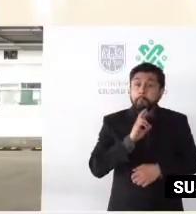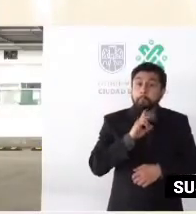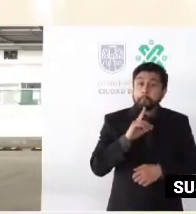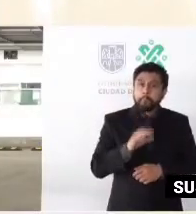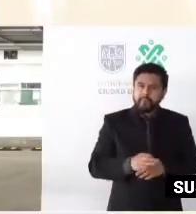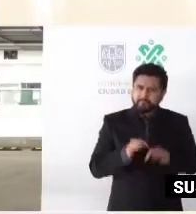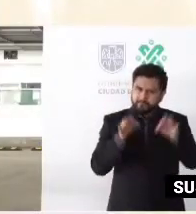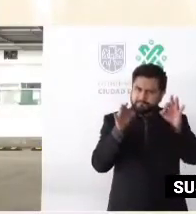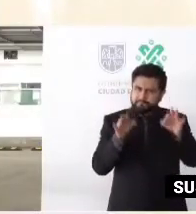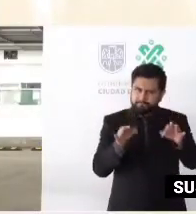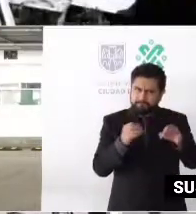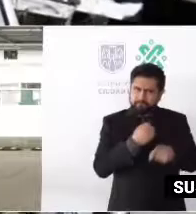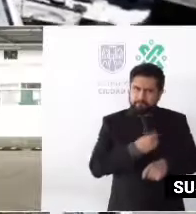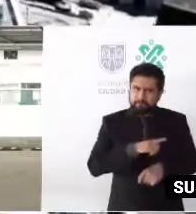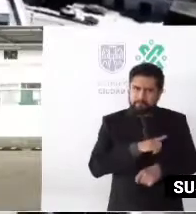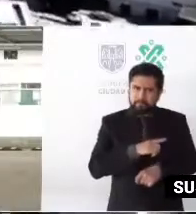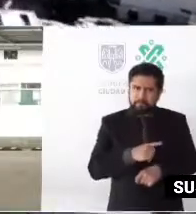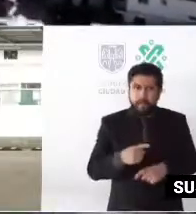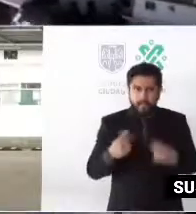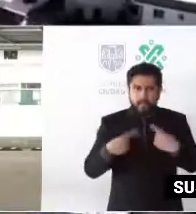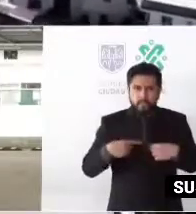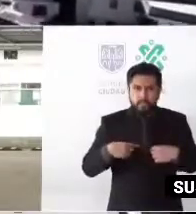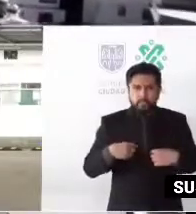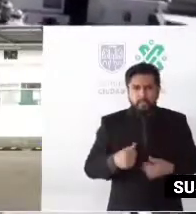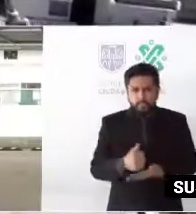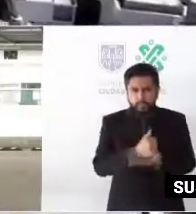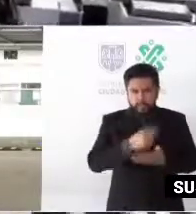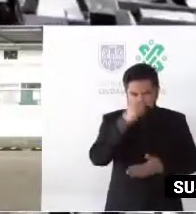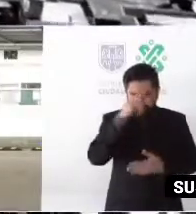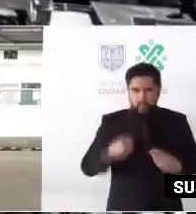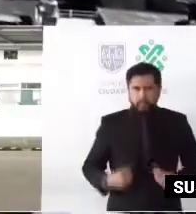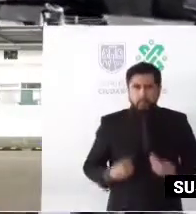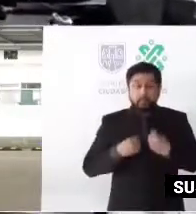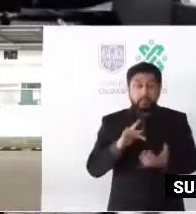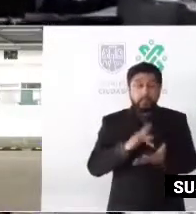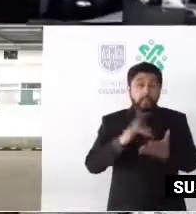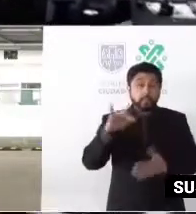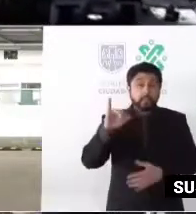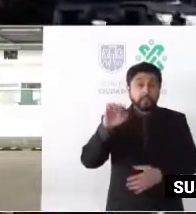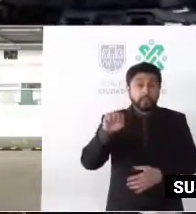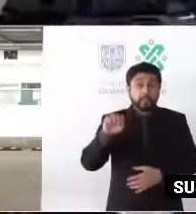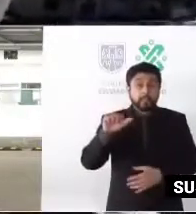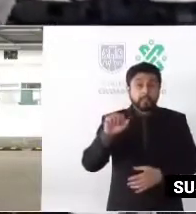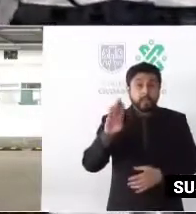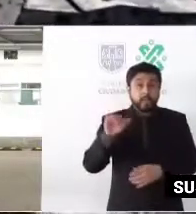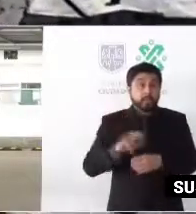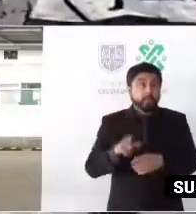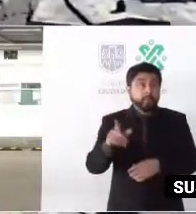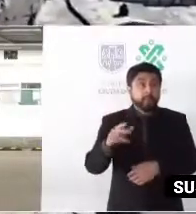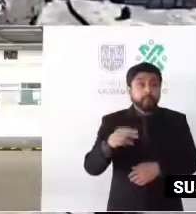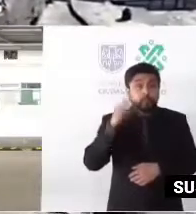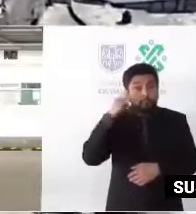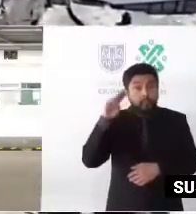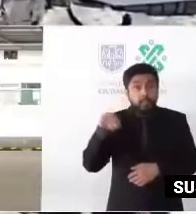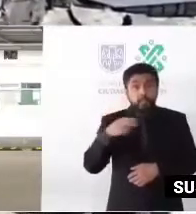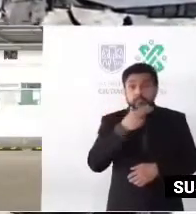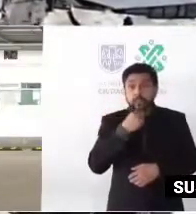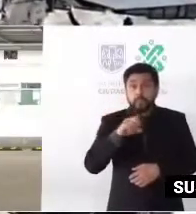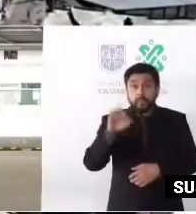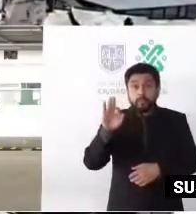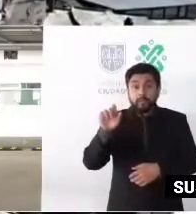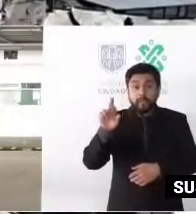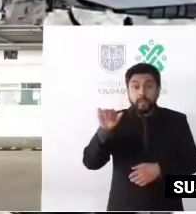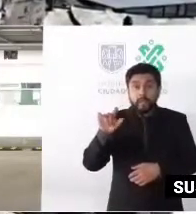para los habitantes de la Ciudad de México. Así que pues muchas gracias al INSABI y a todo el equipo, maestro Ferrer, por todo el apoyo que hemos